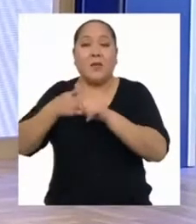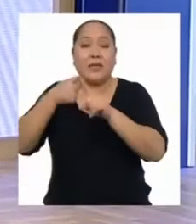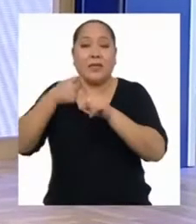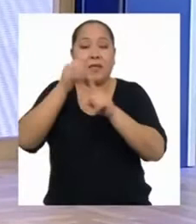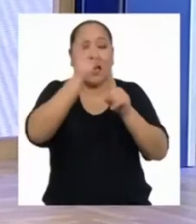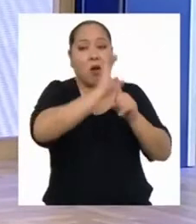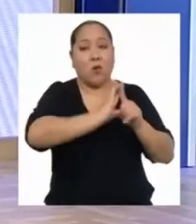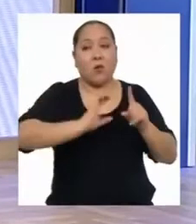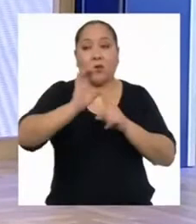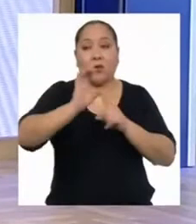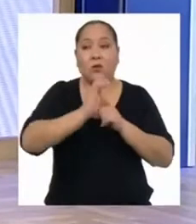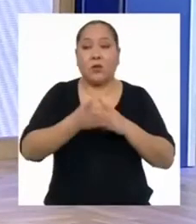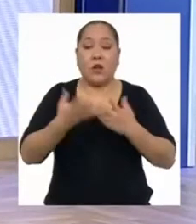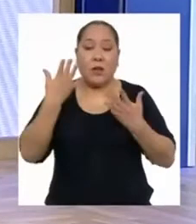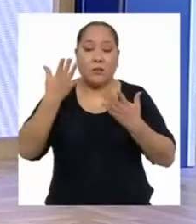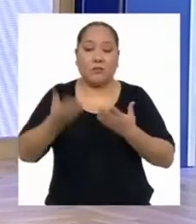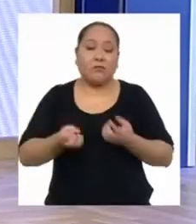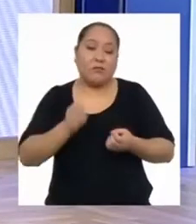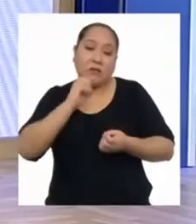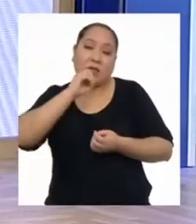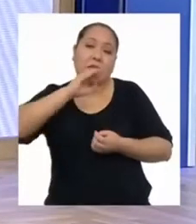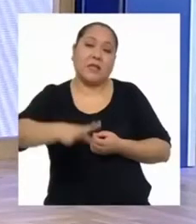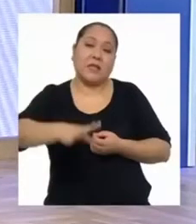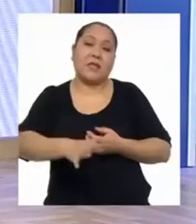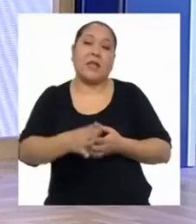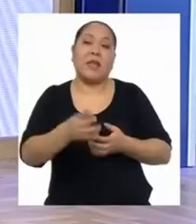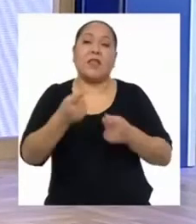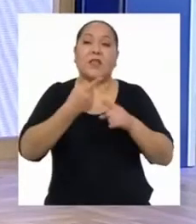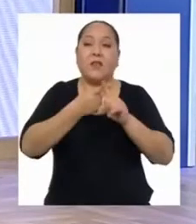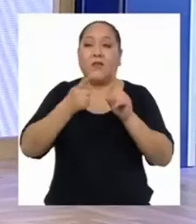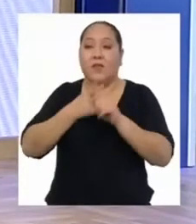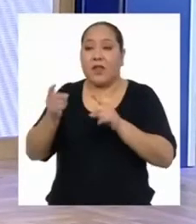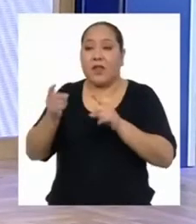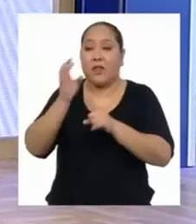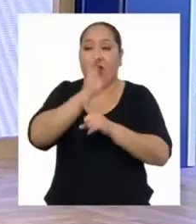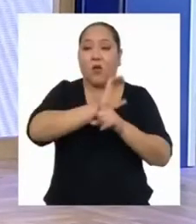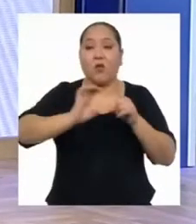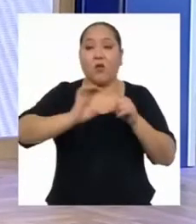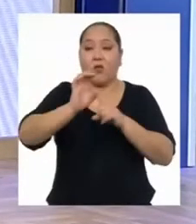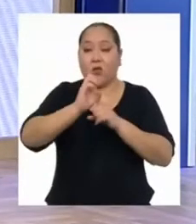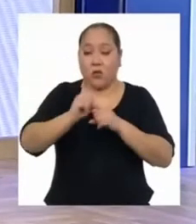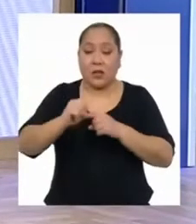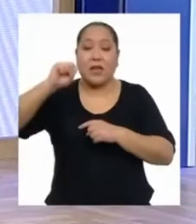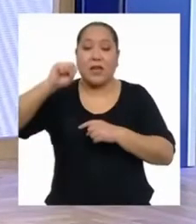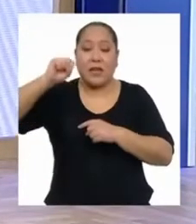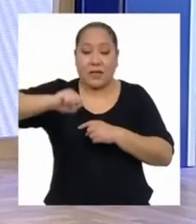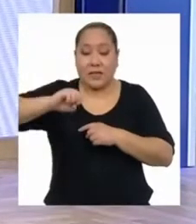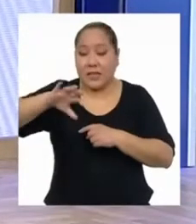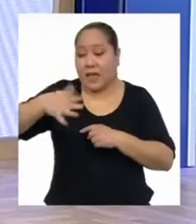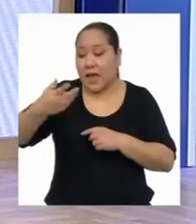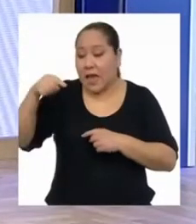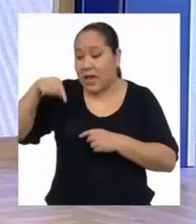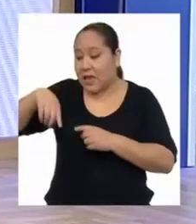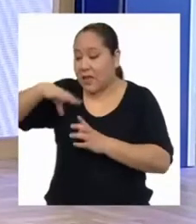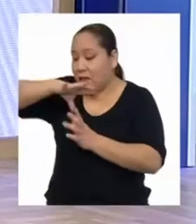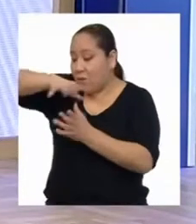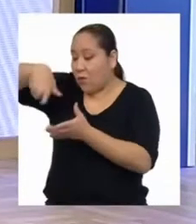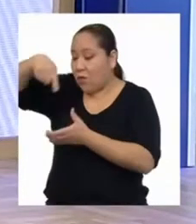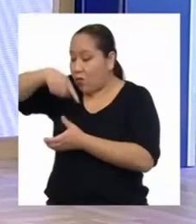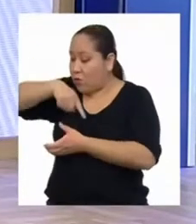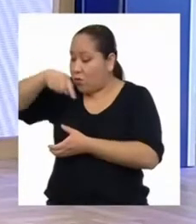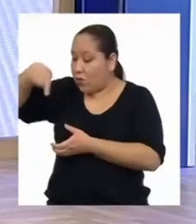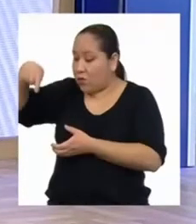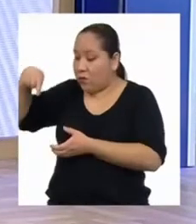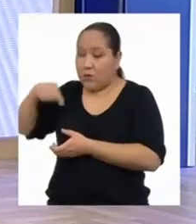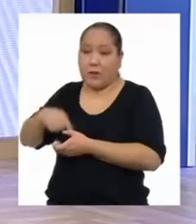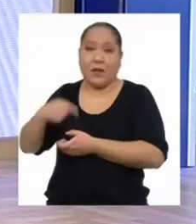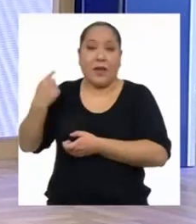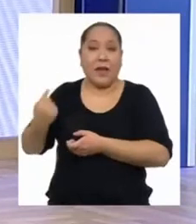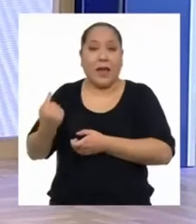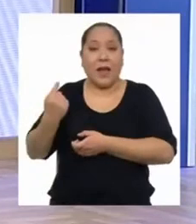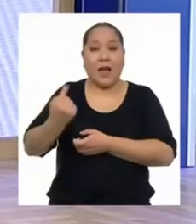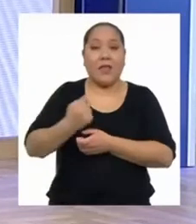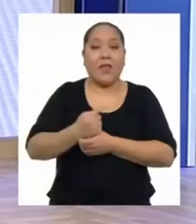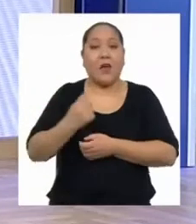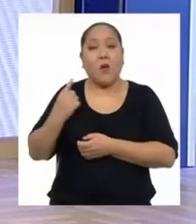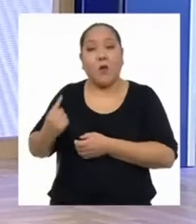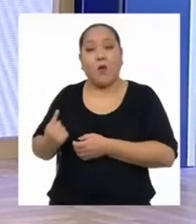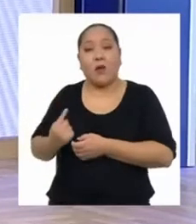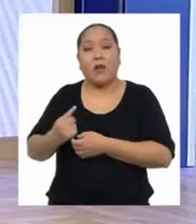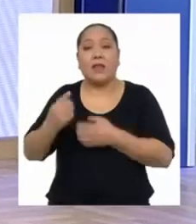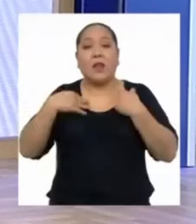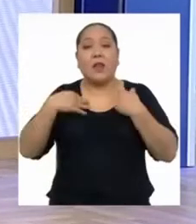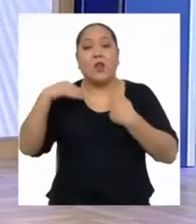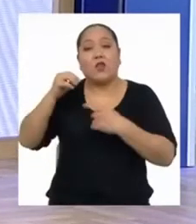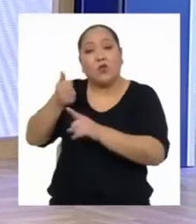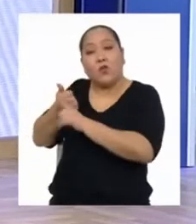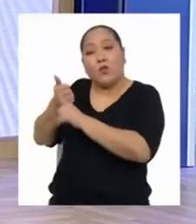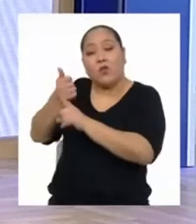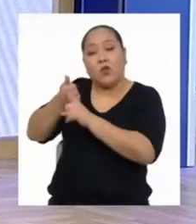cultural hace referencia a las múltiples culturas existentes en el mundo. Cada cultura tiene una identidad, cuyos